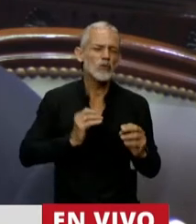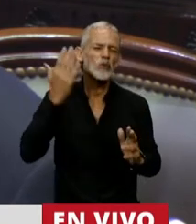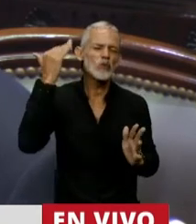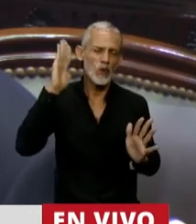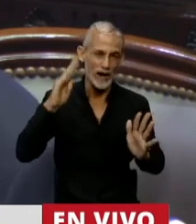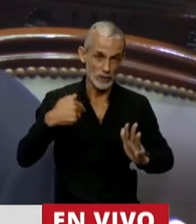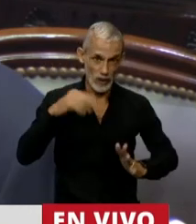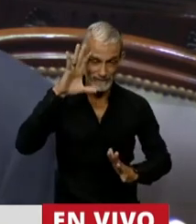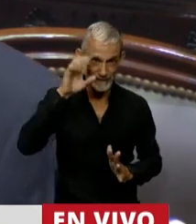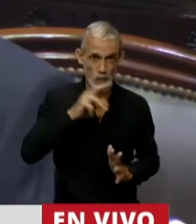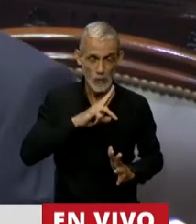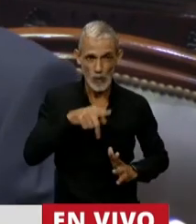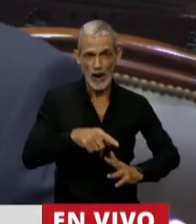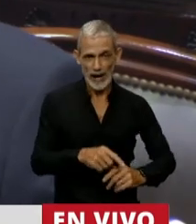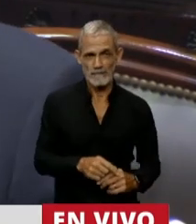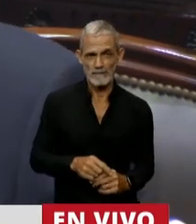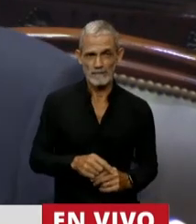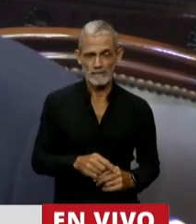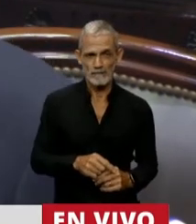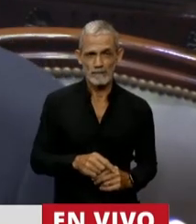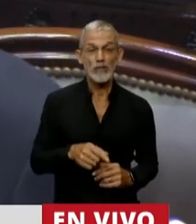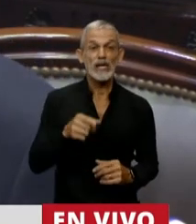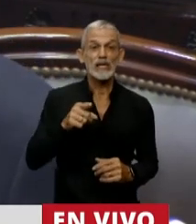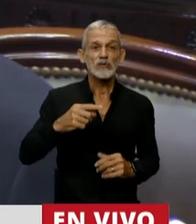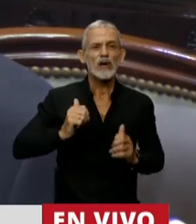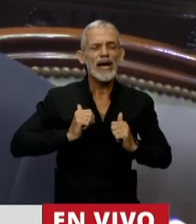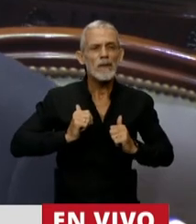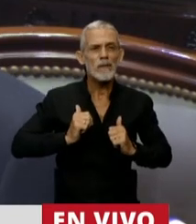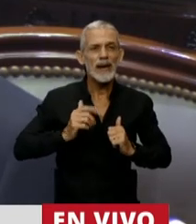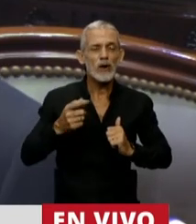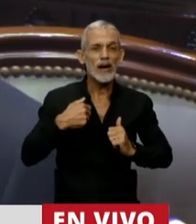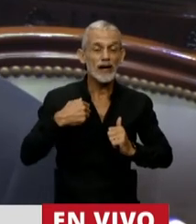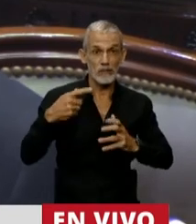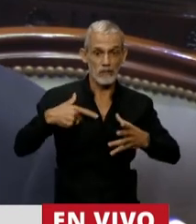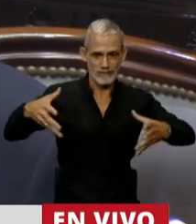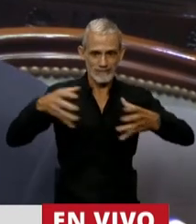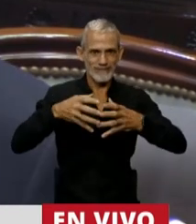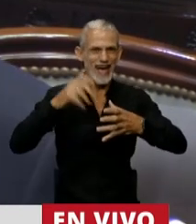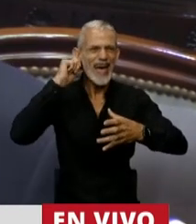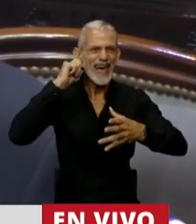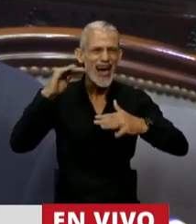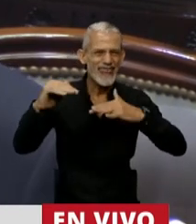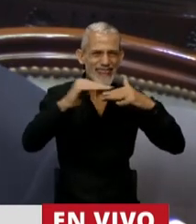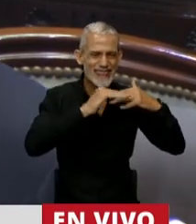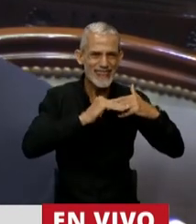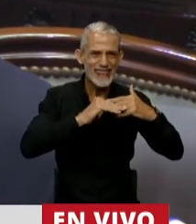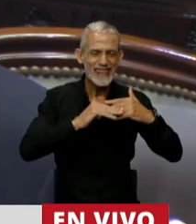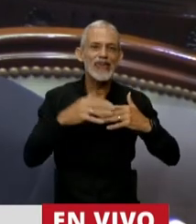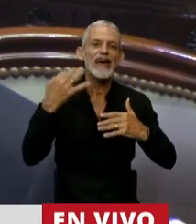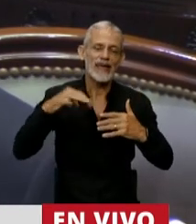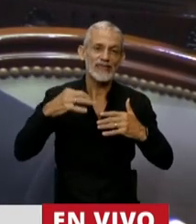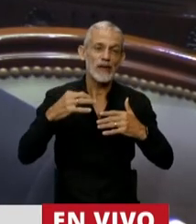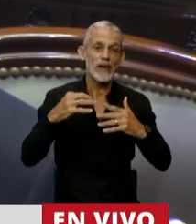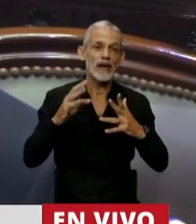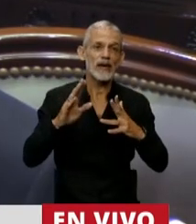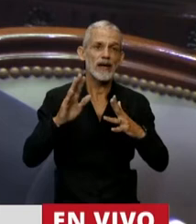mire yo sinceramente creo y espero que mi generación sea la que pare